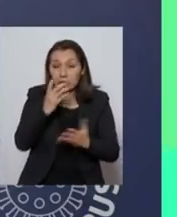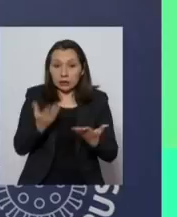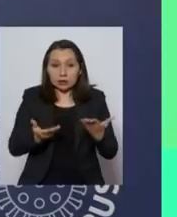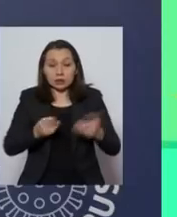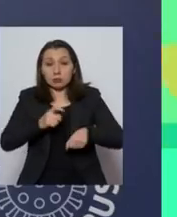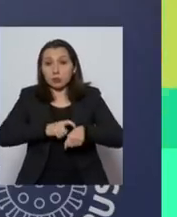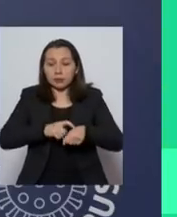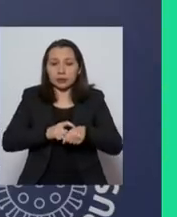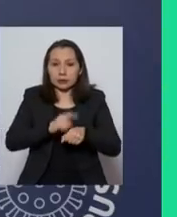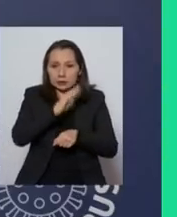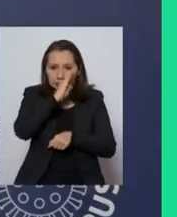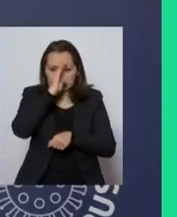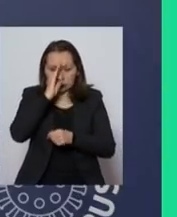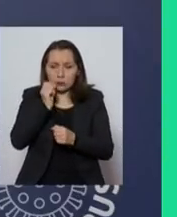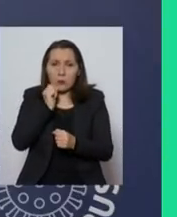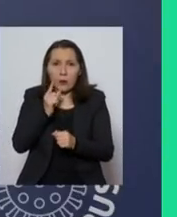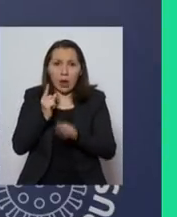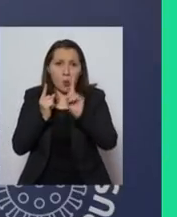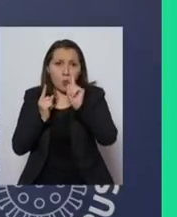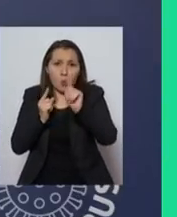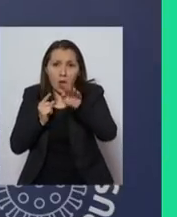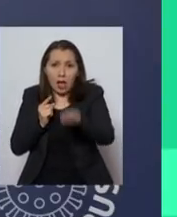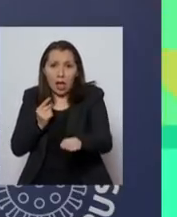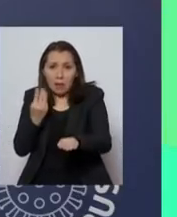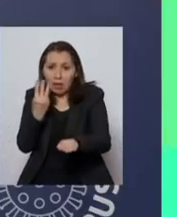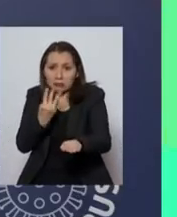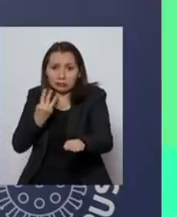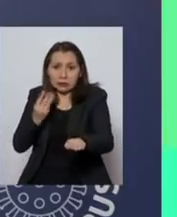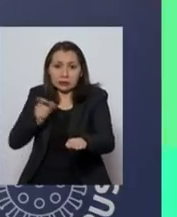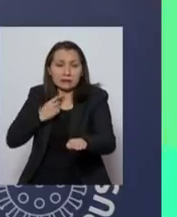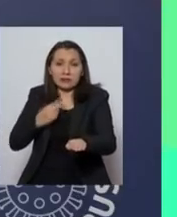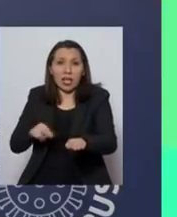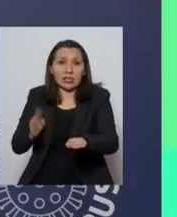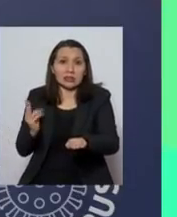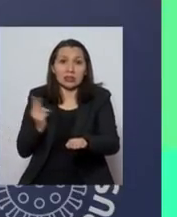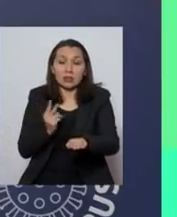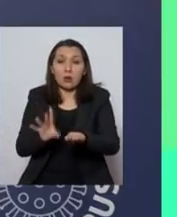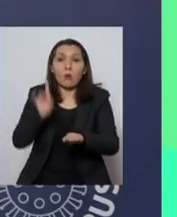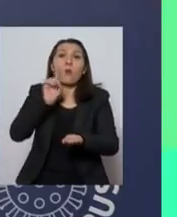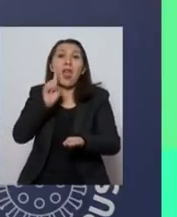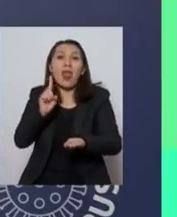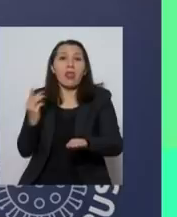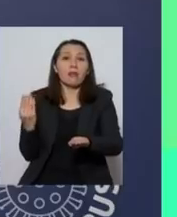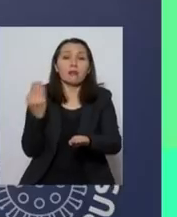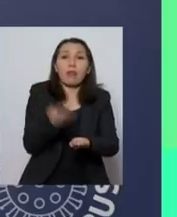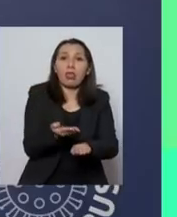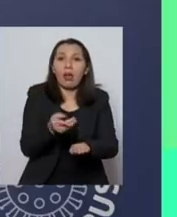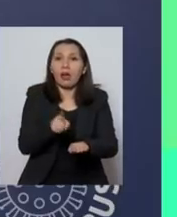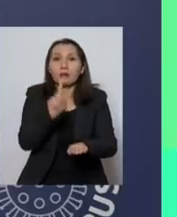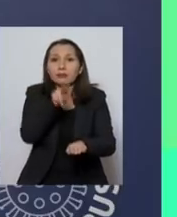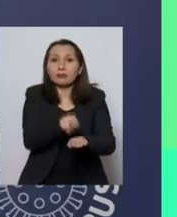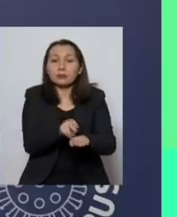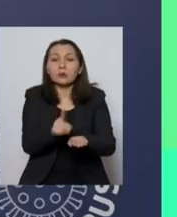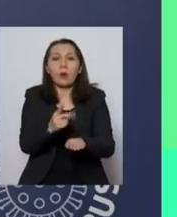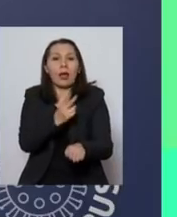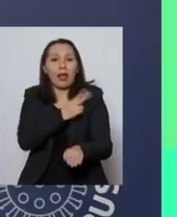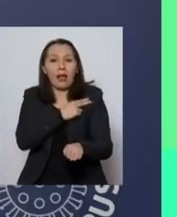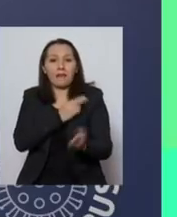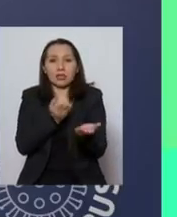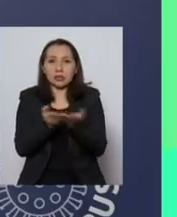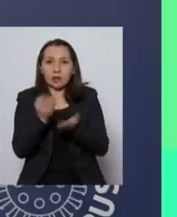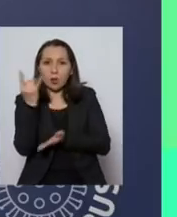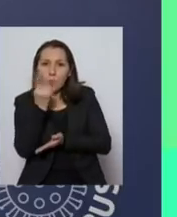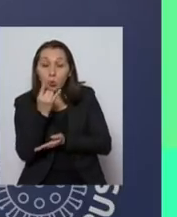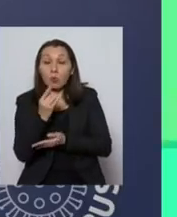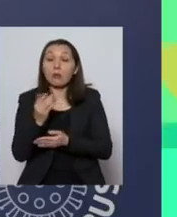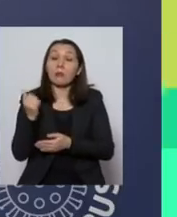enfrentan la situación como usted ha mencionado. Desde los servicios de urgencia y desde las jefaturas de servicio,